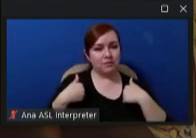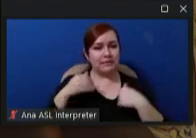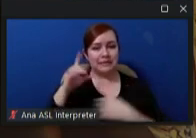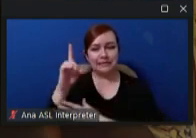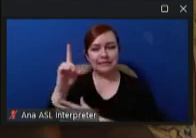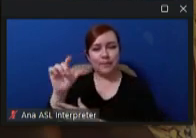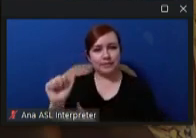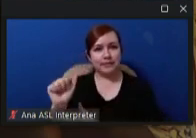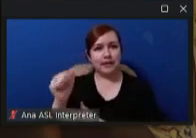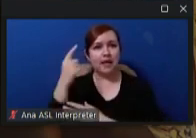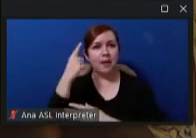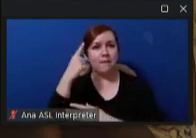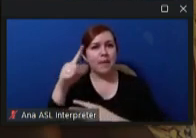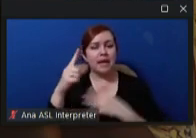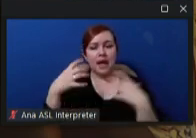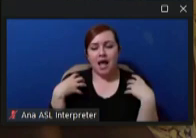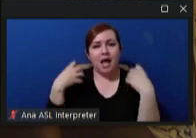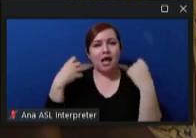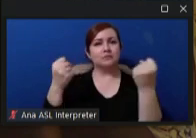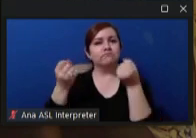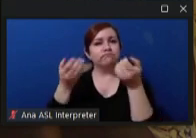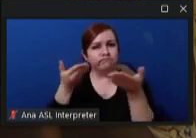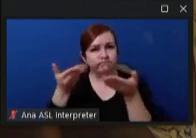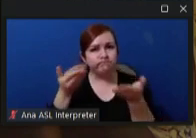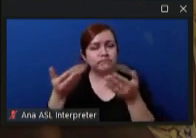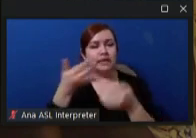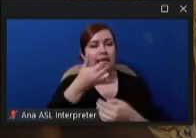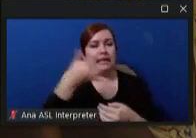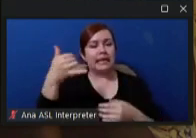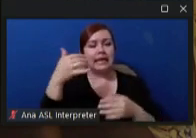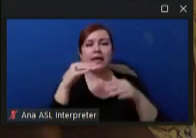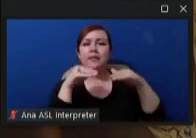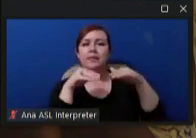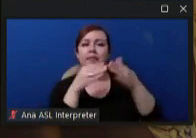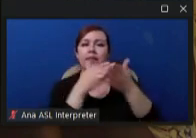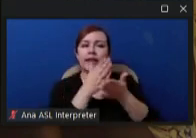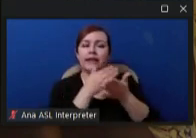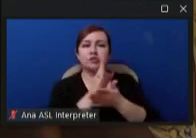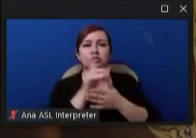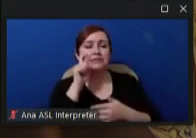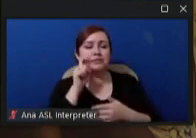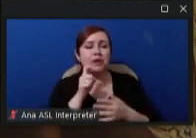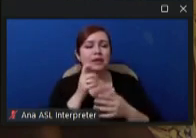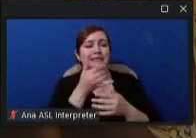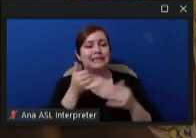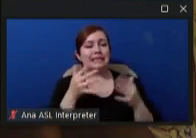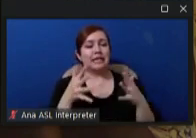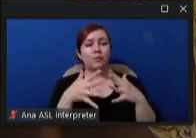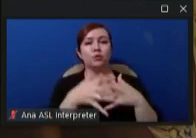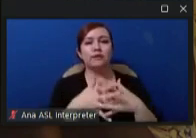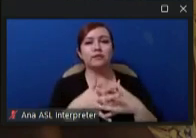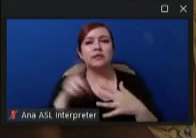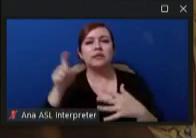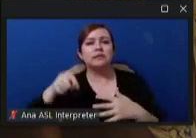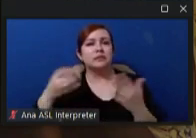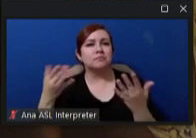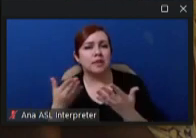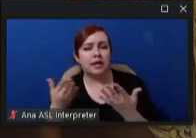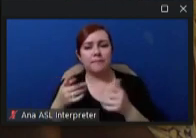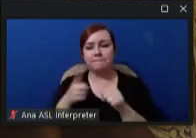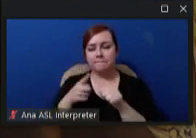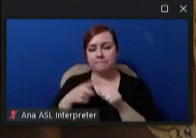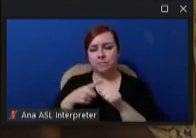servicios de salud y los derechos sexuales y reproductivos necesitan unos acompañamientos